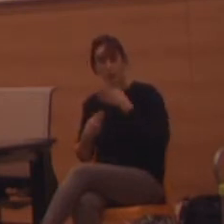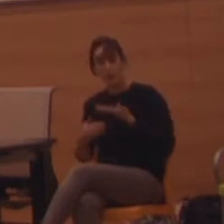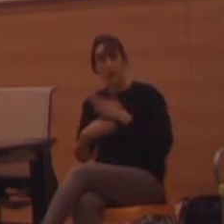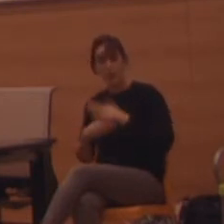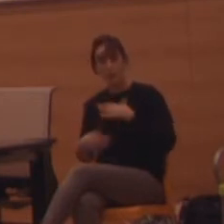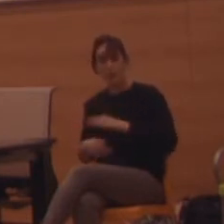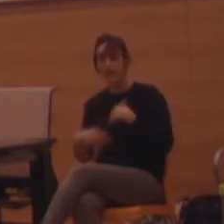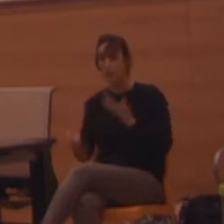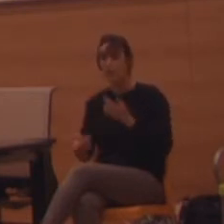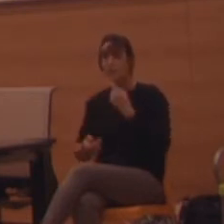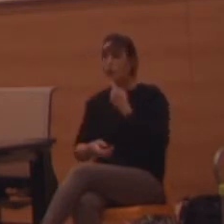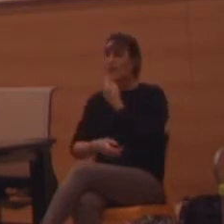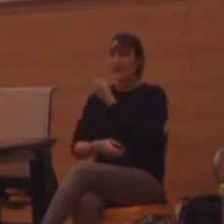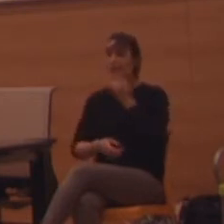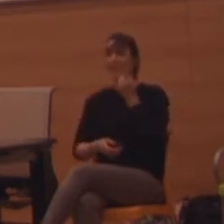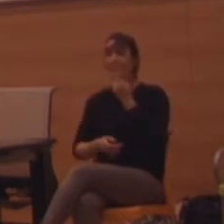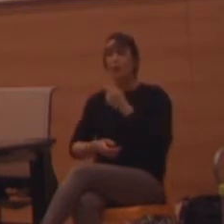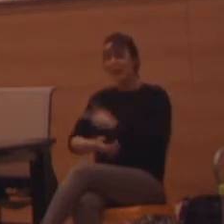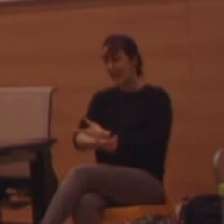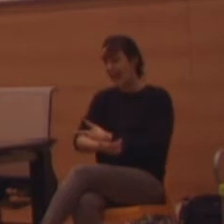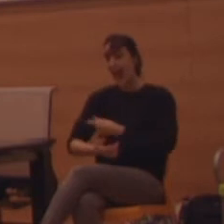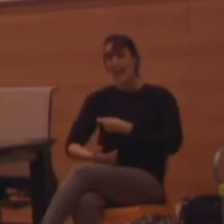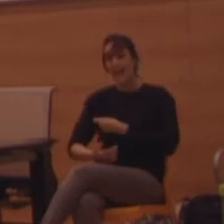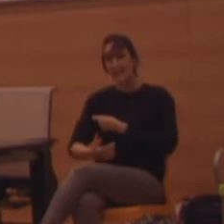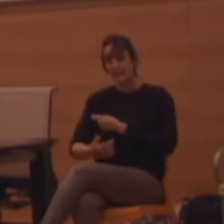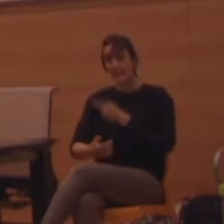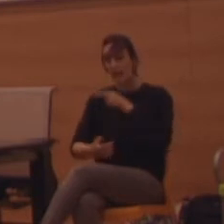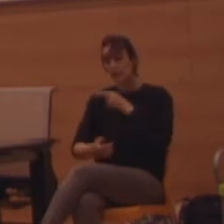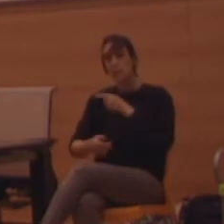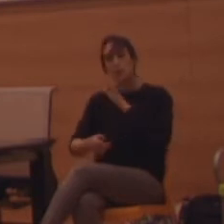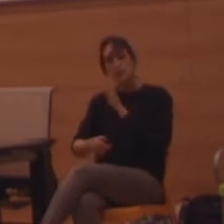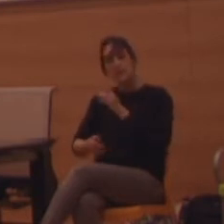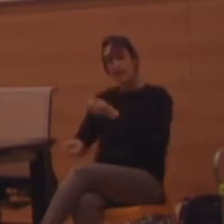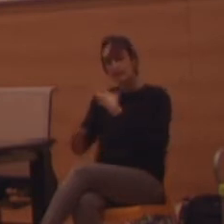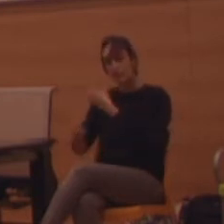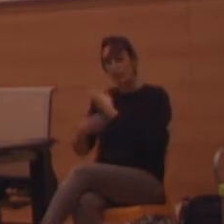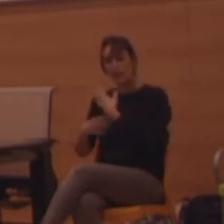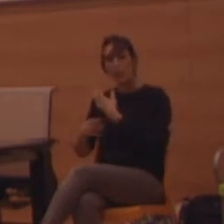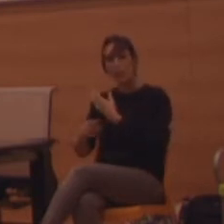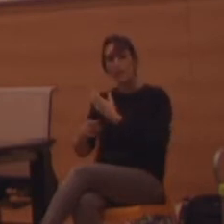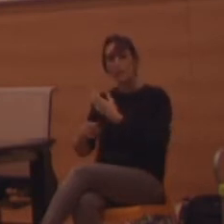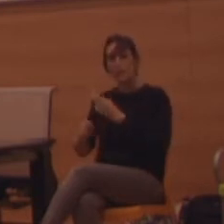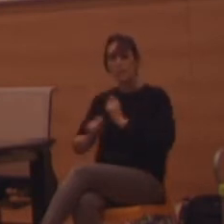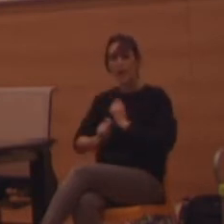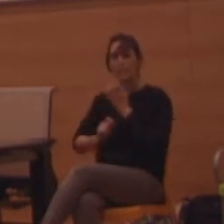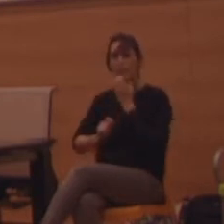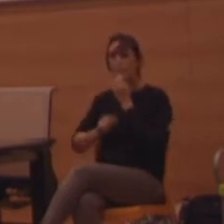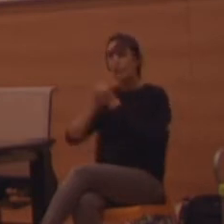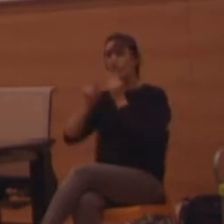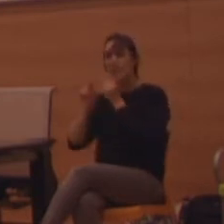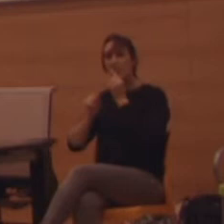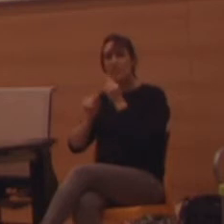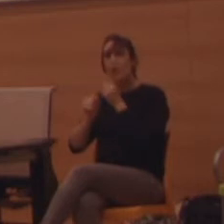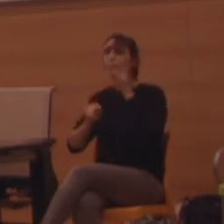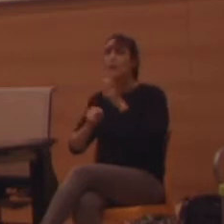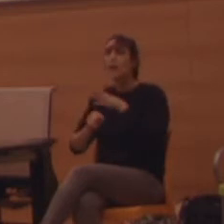las analíticas es la VSG y la PCR, que eso siempre nos dan información sobre la infección que puede haber, si puede